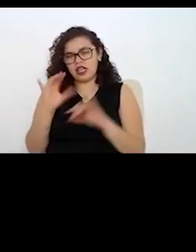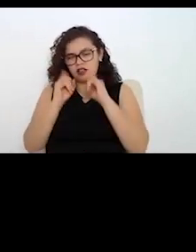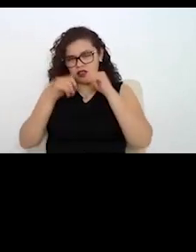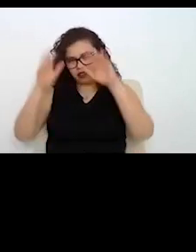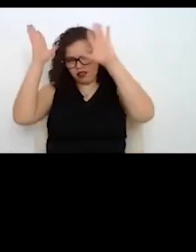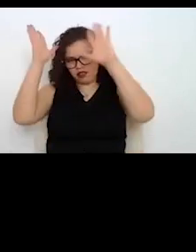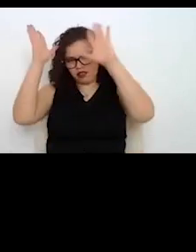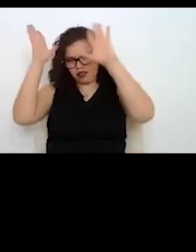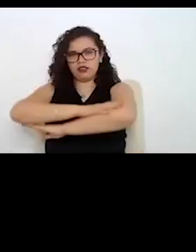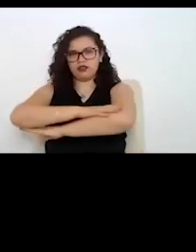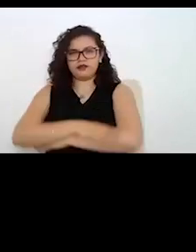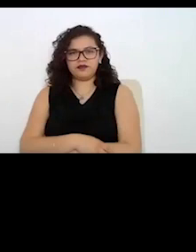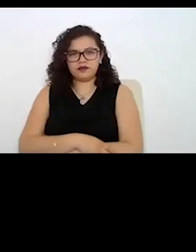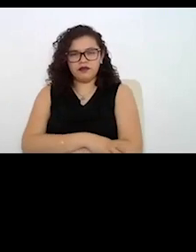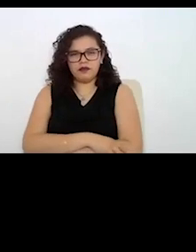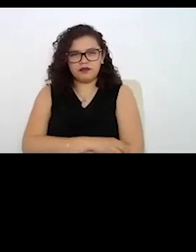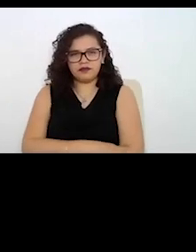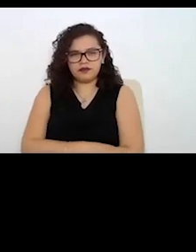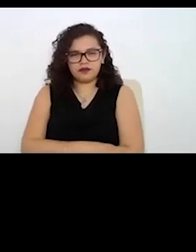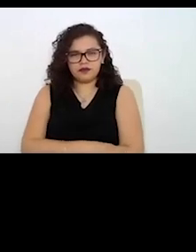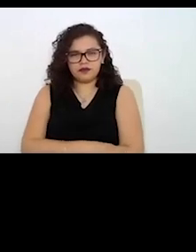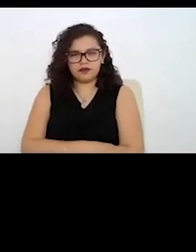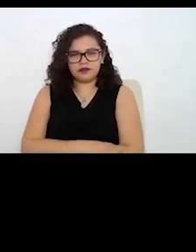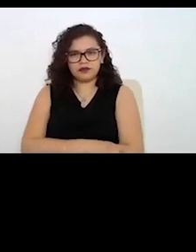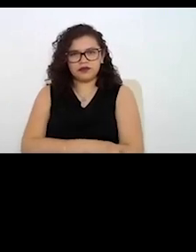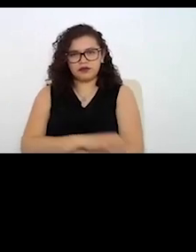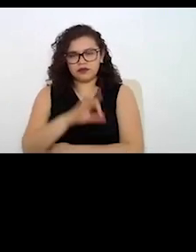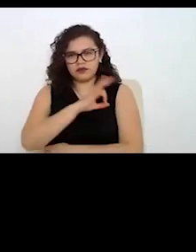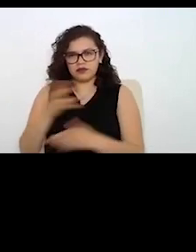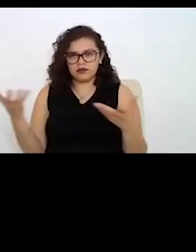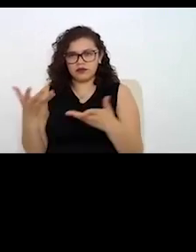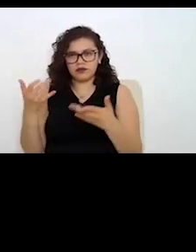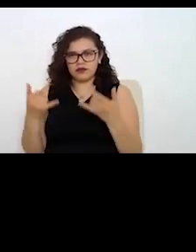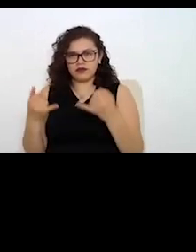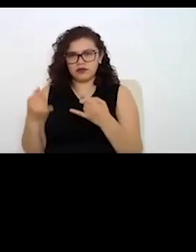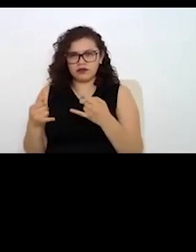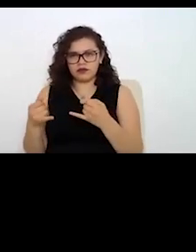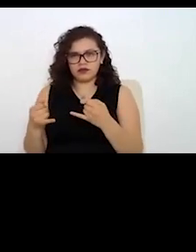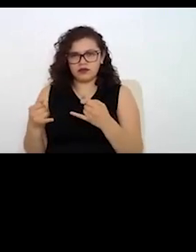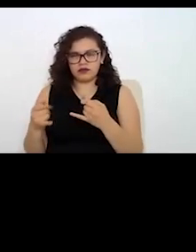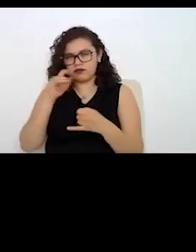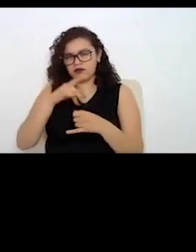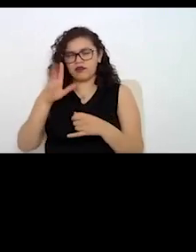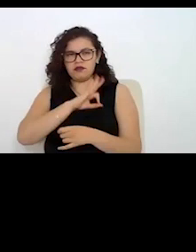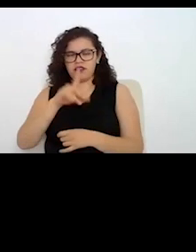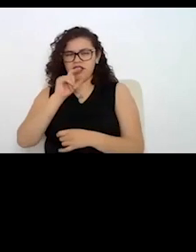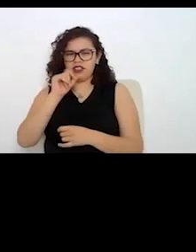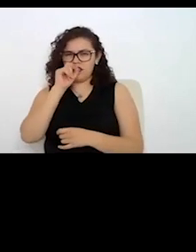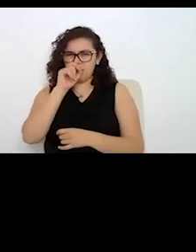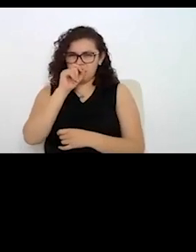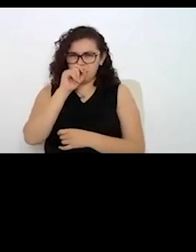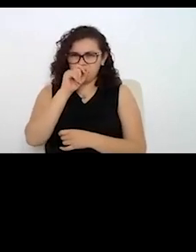dependían del Poder Ejecutivo y tener un representante del Poder Judicial. Sin embargo,